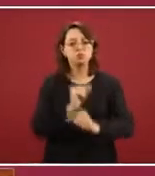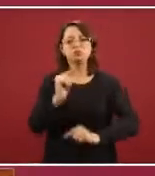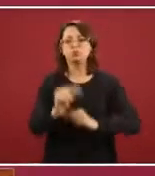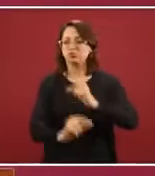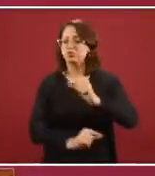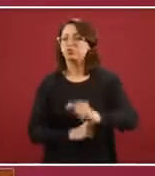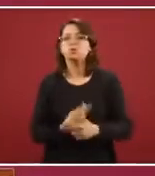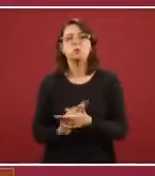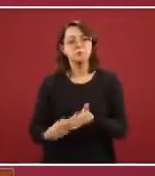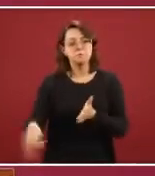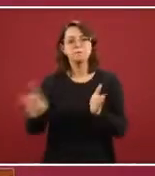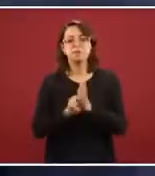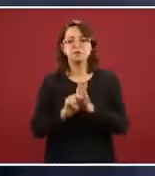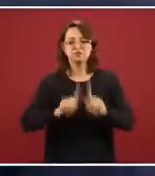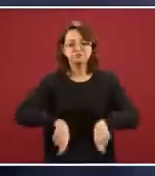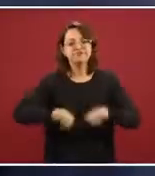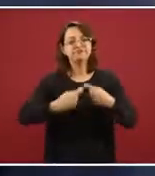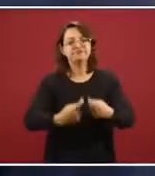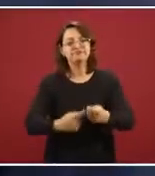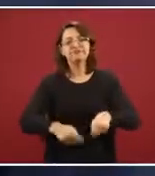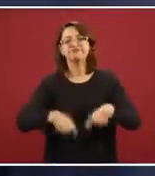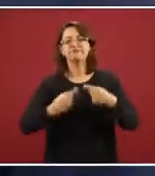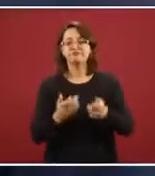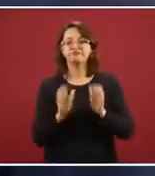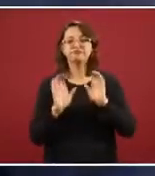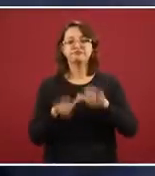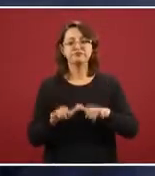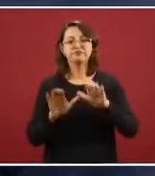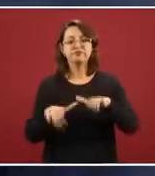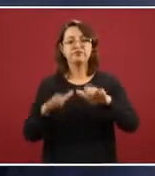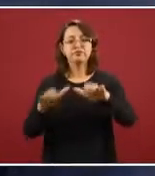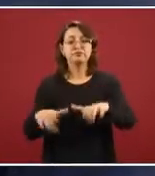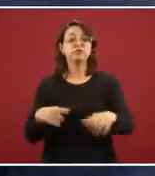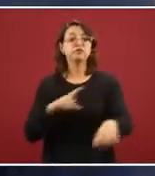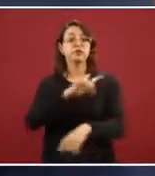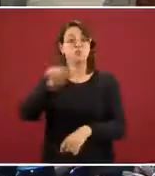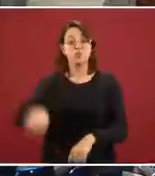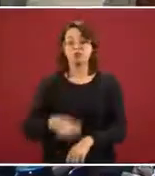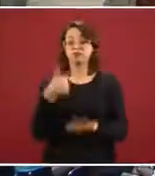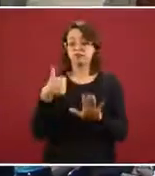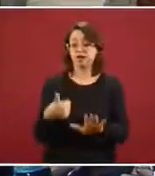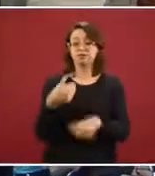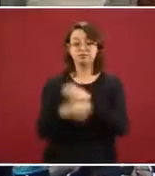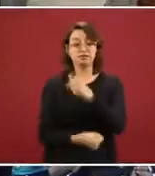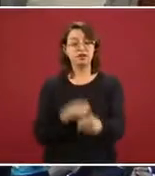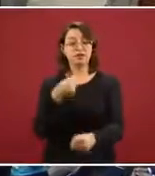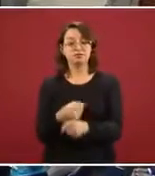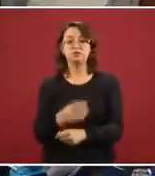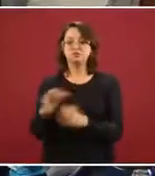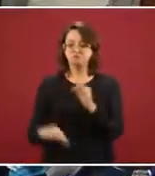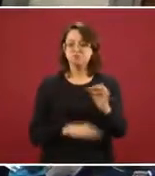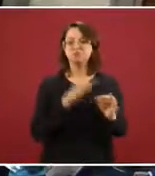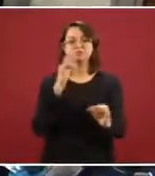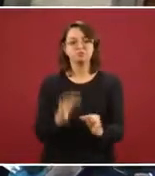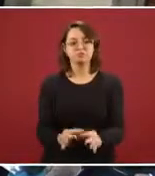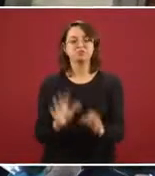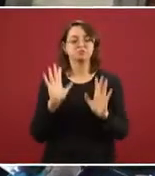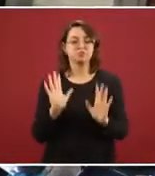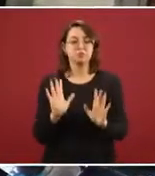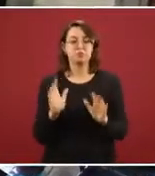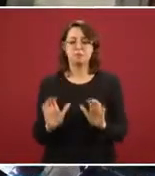avanzar y cumplir con el compromiso de que a finales del sexenio estén ya regularizados